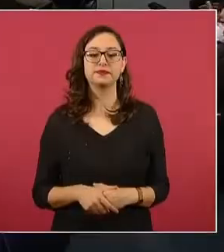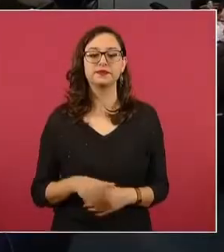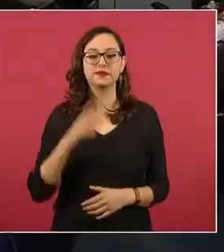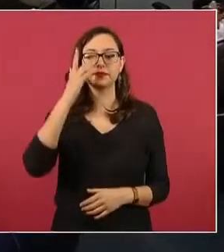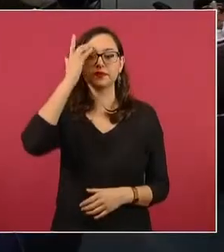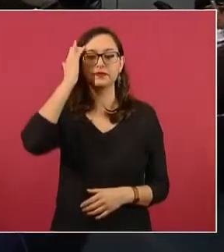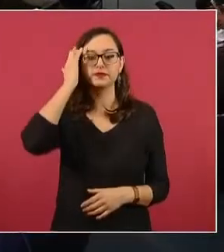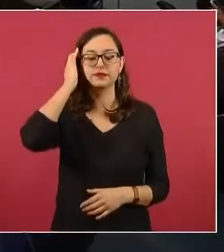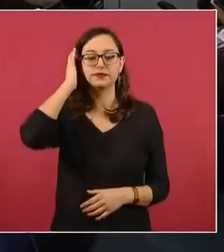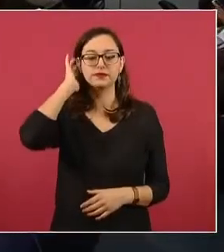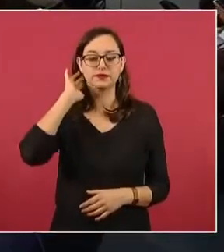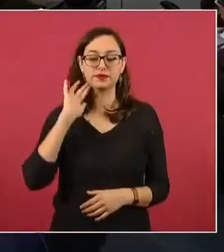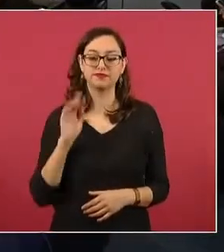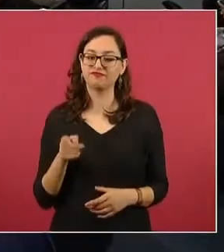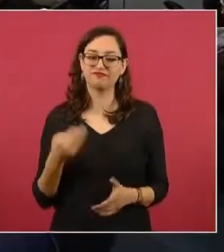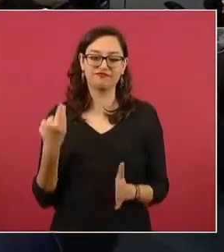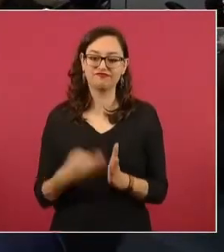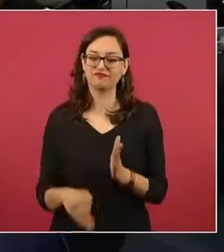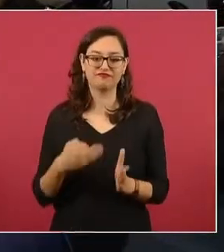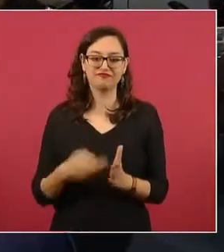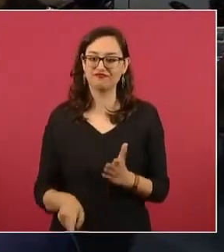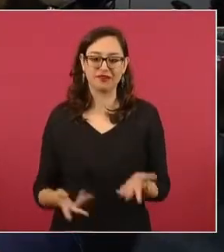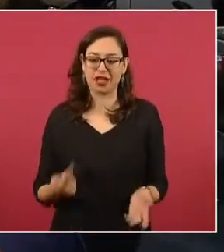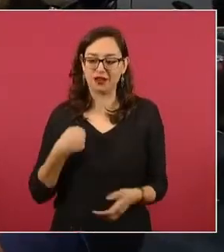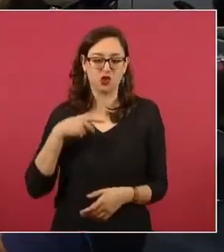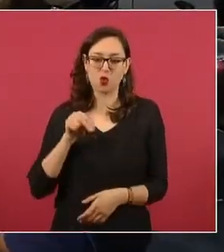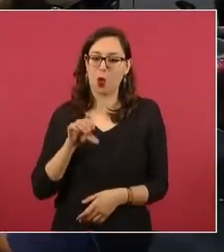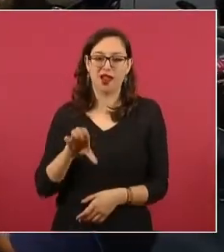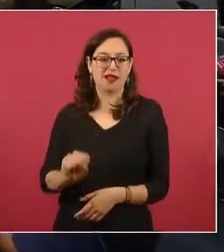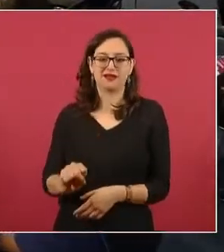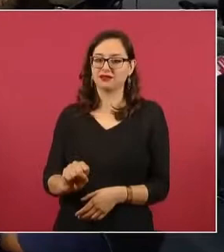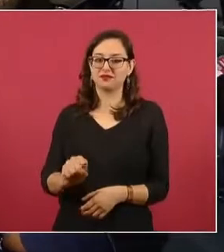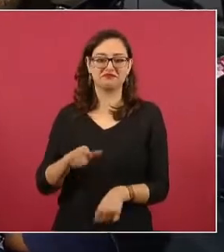Esa quedaría pendiente. Ya tenemos el proyecto,